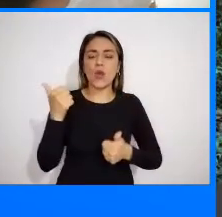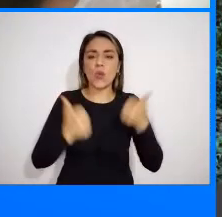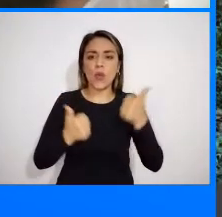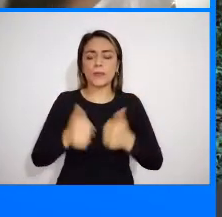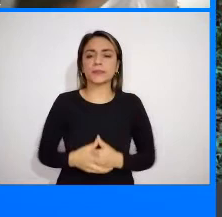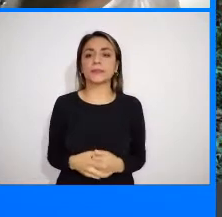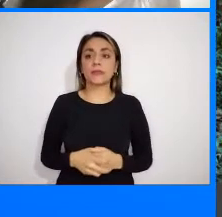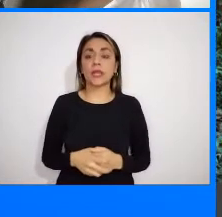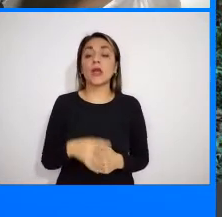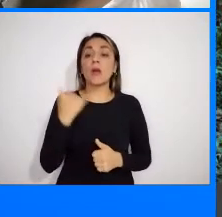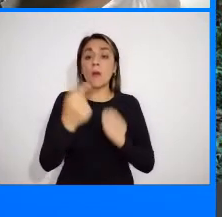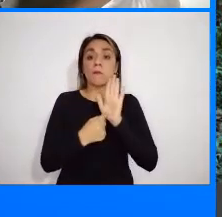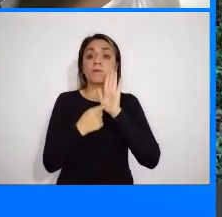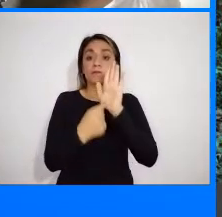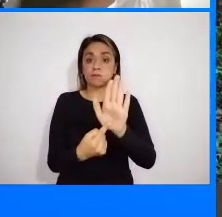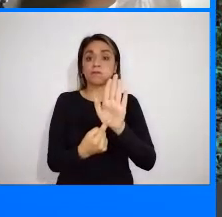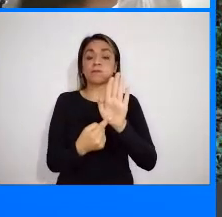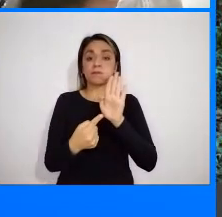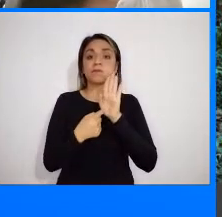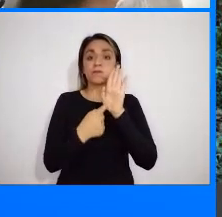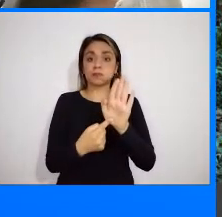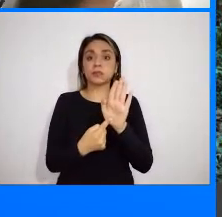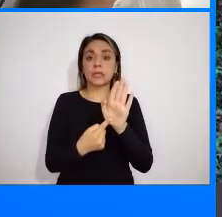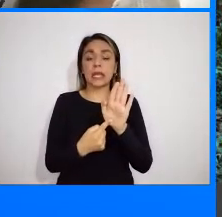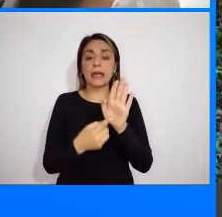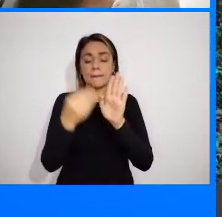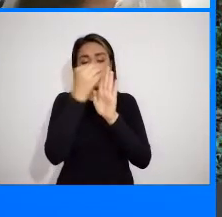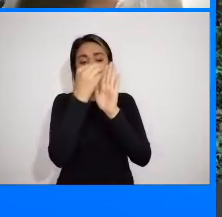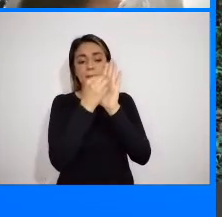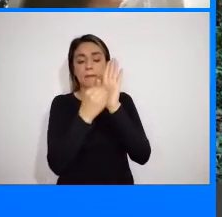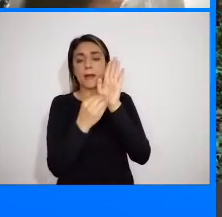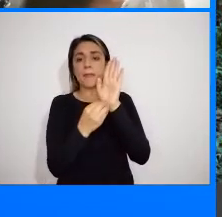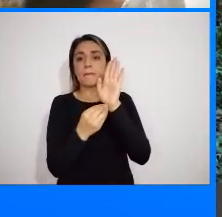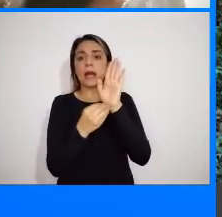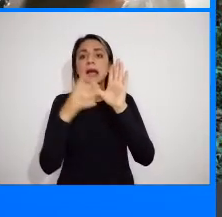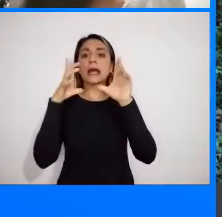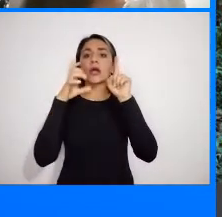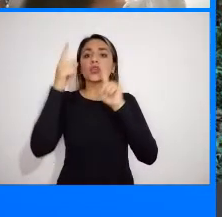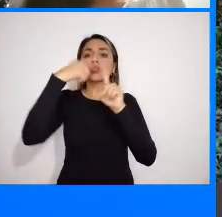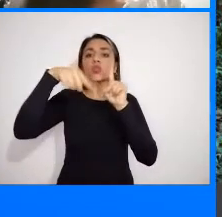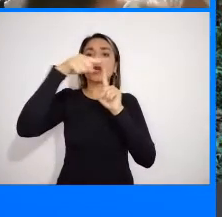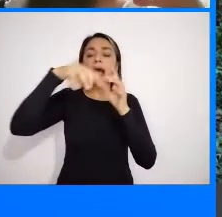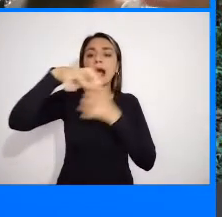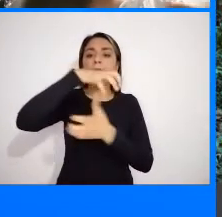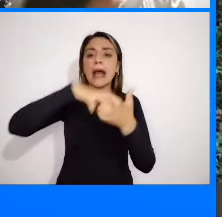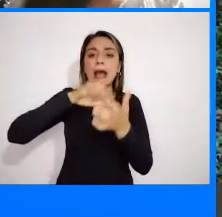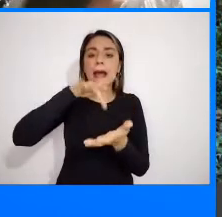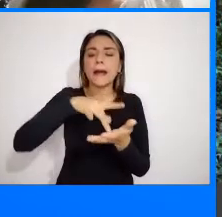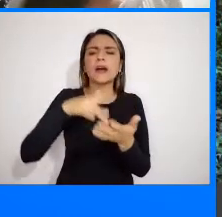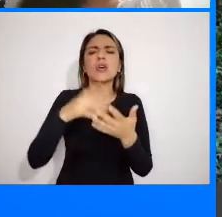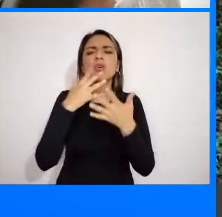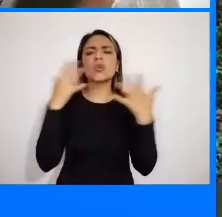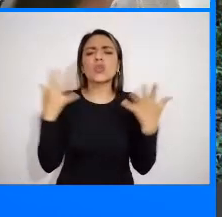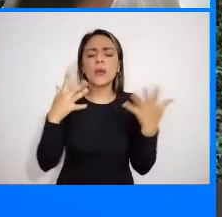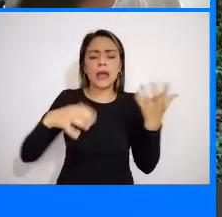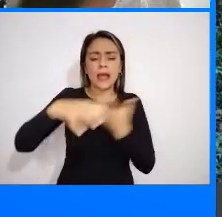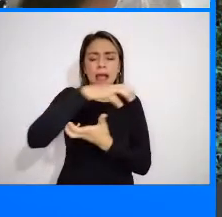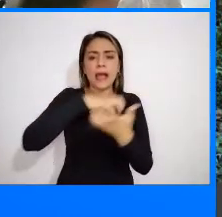Se presenta pues un decálogo del ecoturista en el marco del